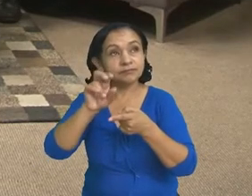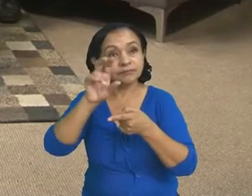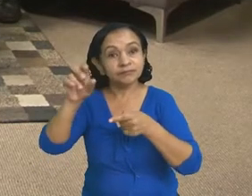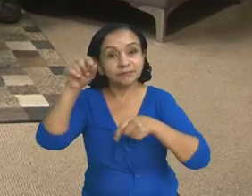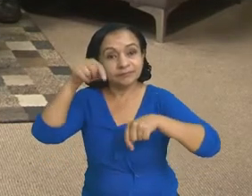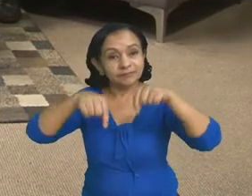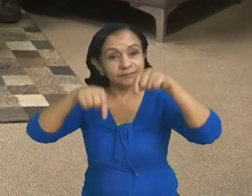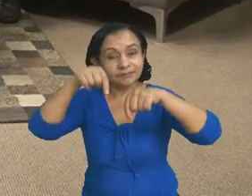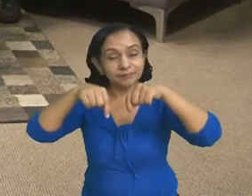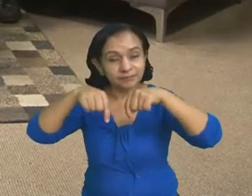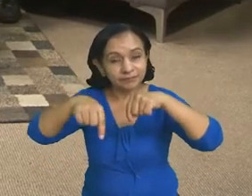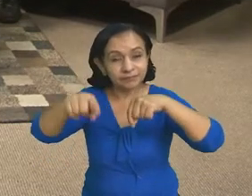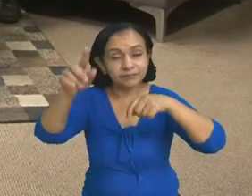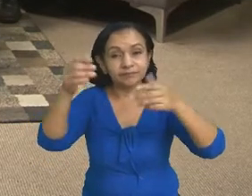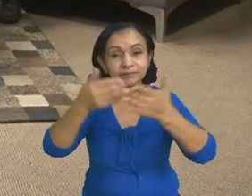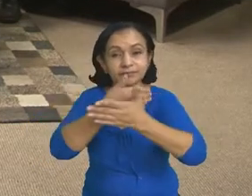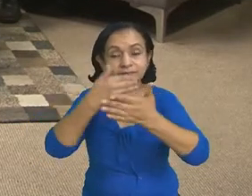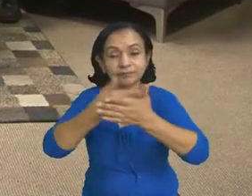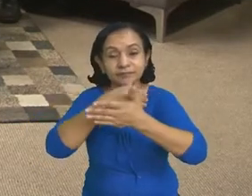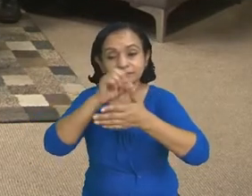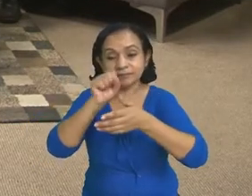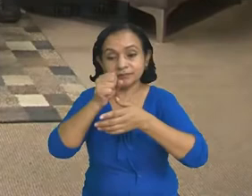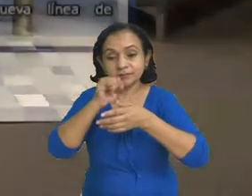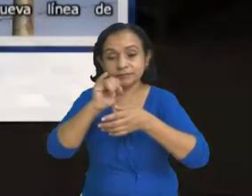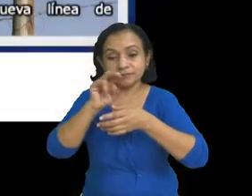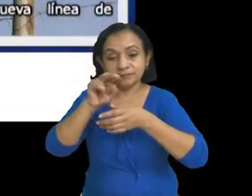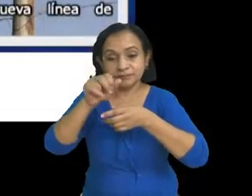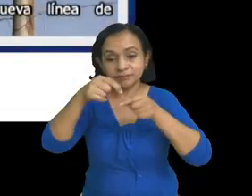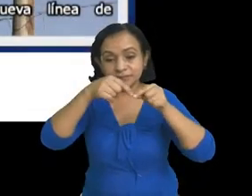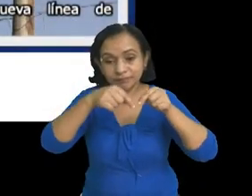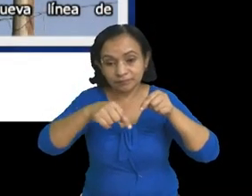kilómetros, la Ciuna Bilwin. Ok.